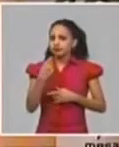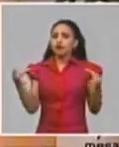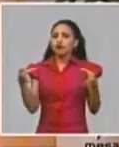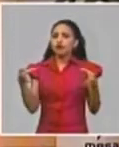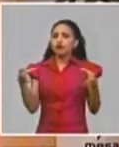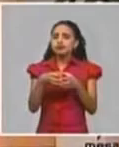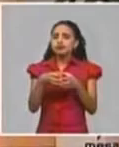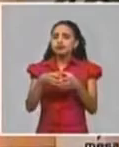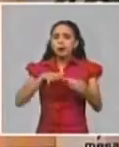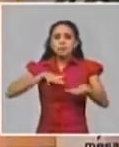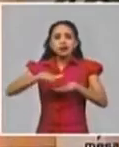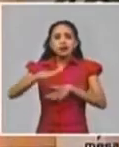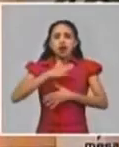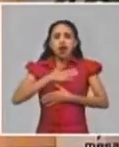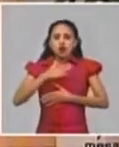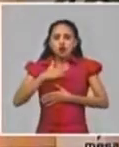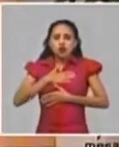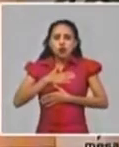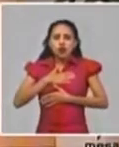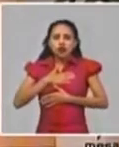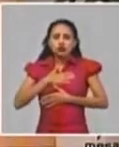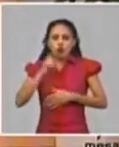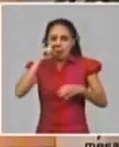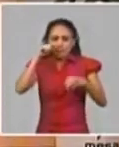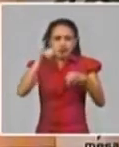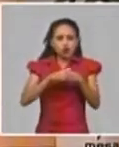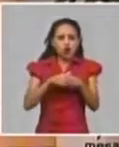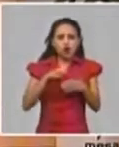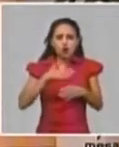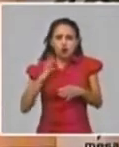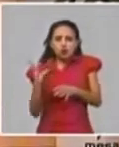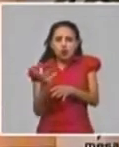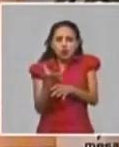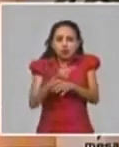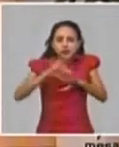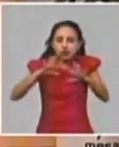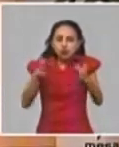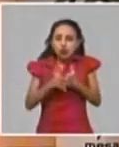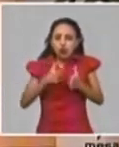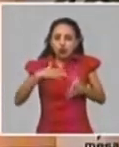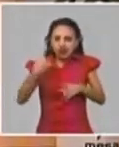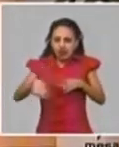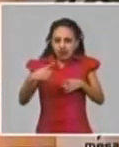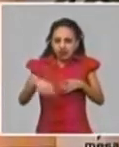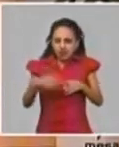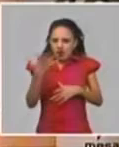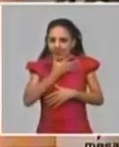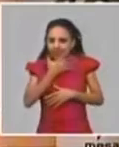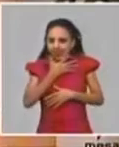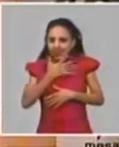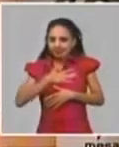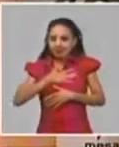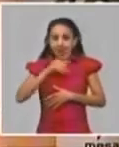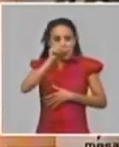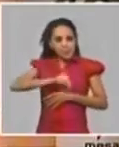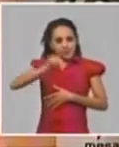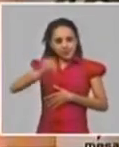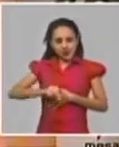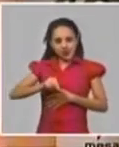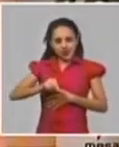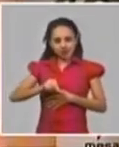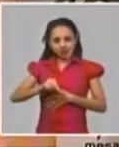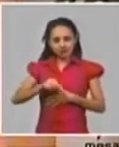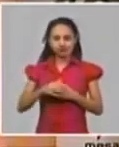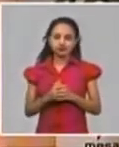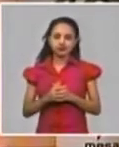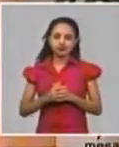diamantes, nuestro petróleo, nuestro oro, esa riqueza son los recursos humanos de Cuba, que hizo posible que tengamos esta